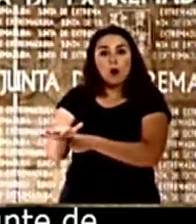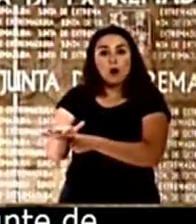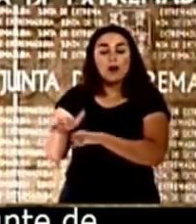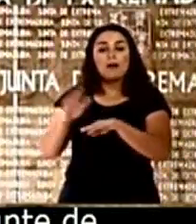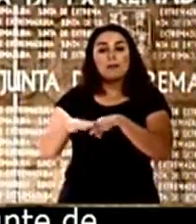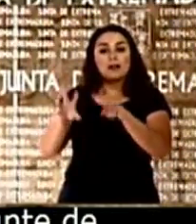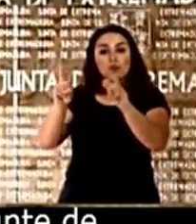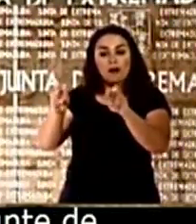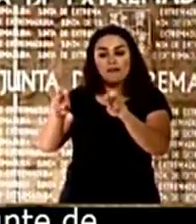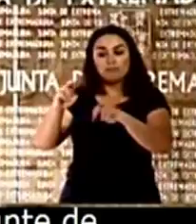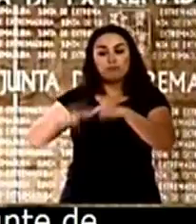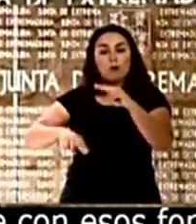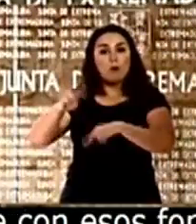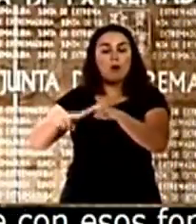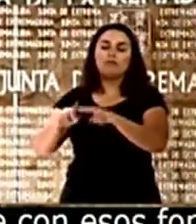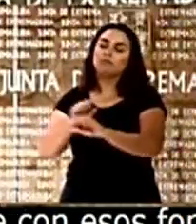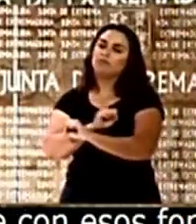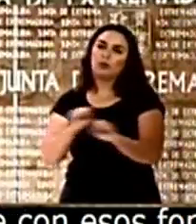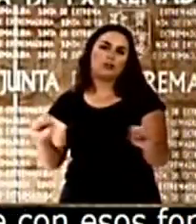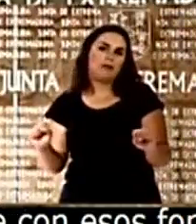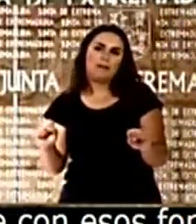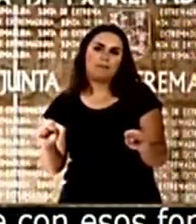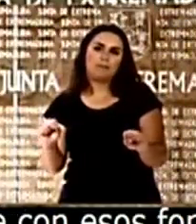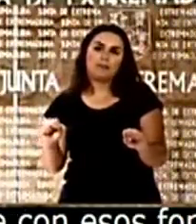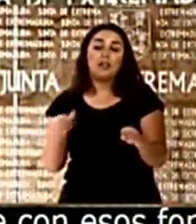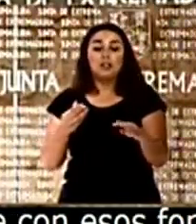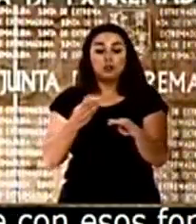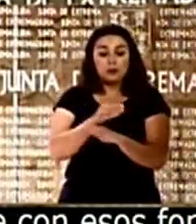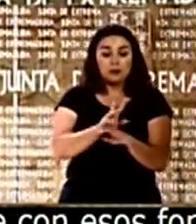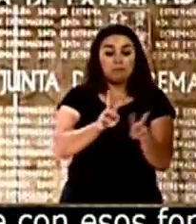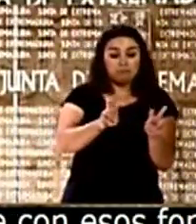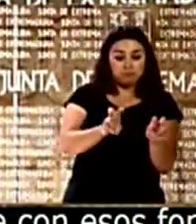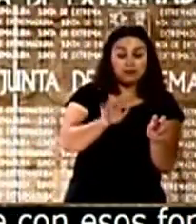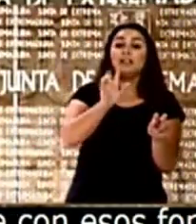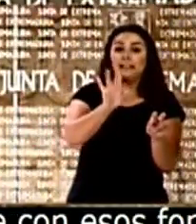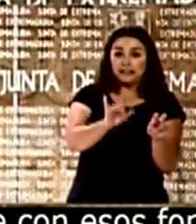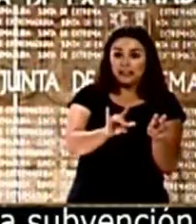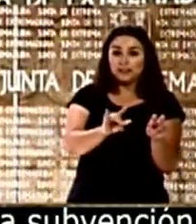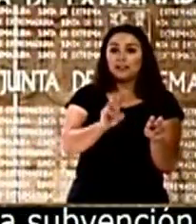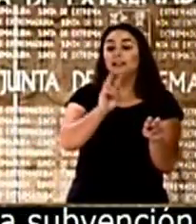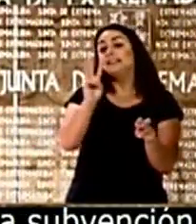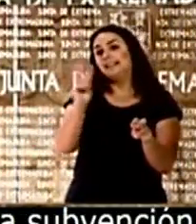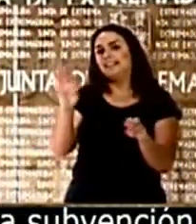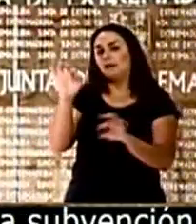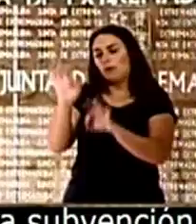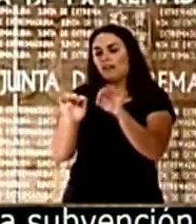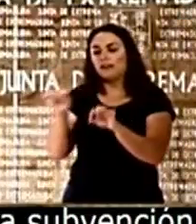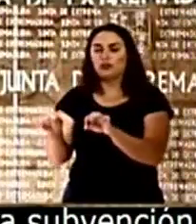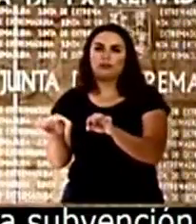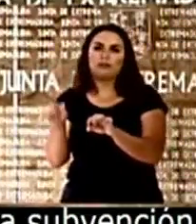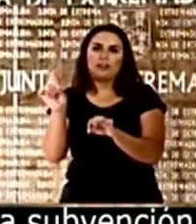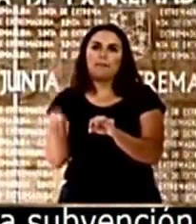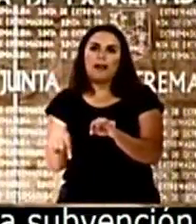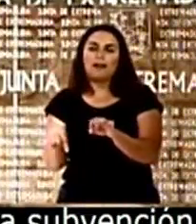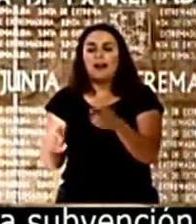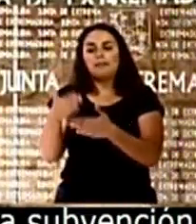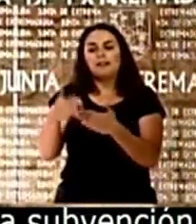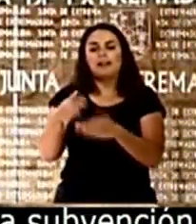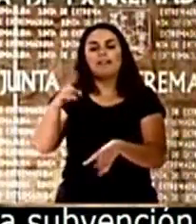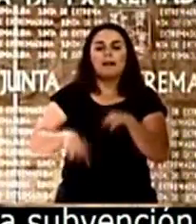responder a lo que sería la nueva construcción. La subvención inicialmente se cifrará también en el 33% de la obra y el límite variará